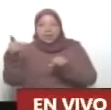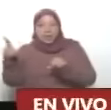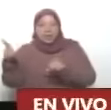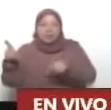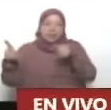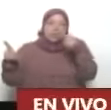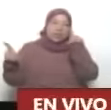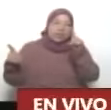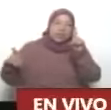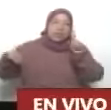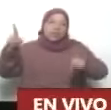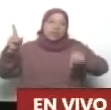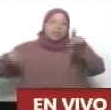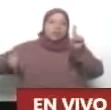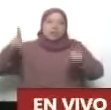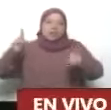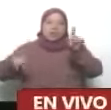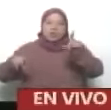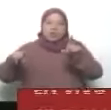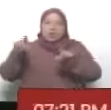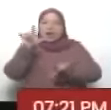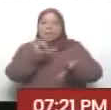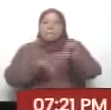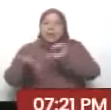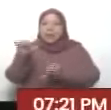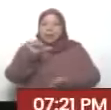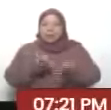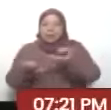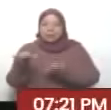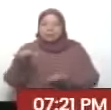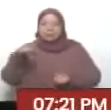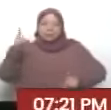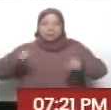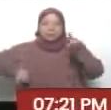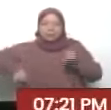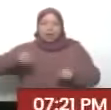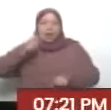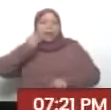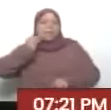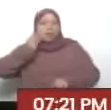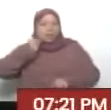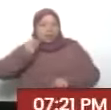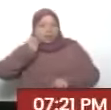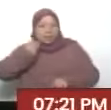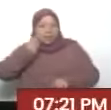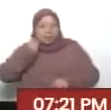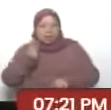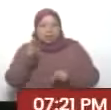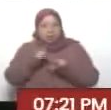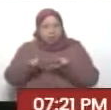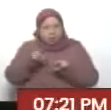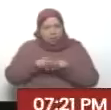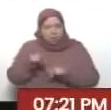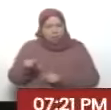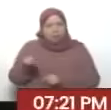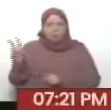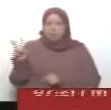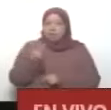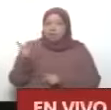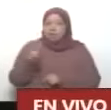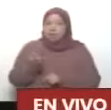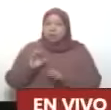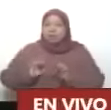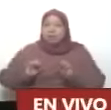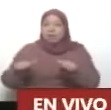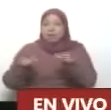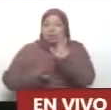vas combinando. Es un ritmo cruzado de un baterista experimentado. Esta es la Venezuela que están